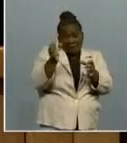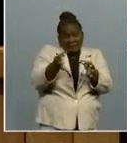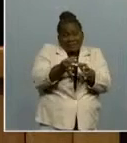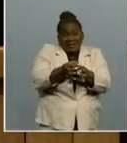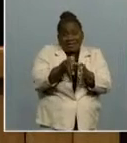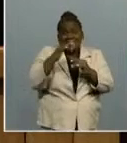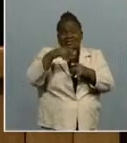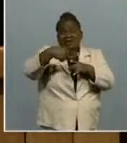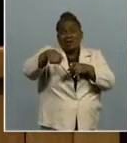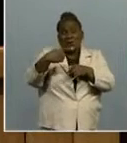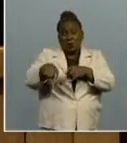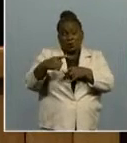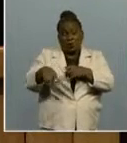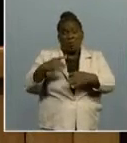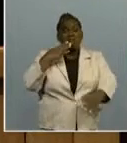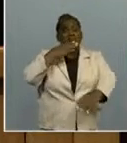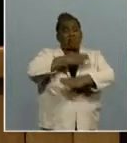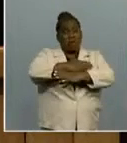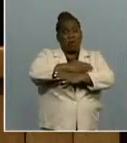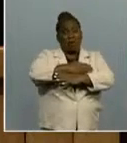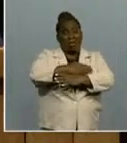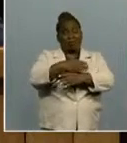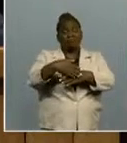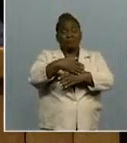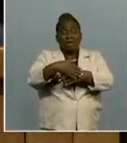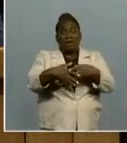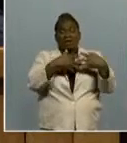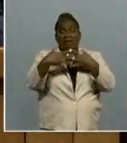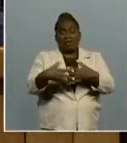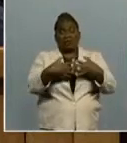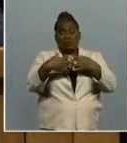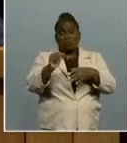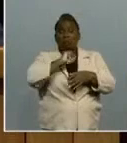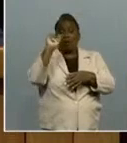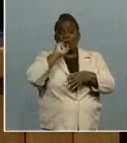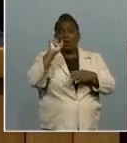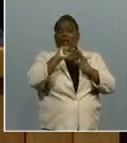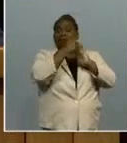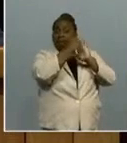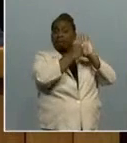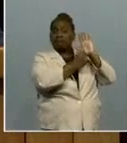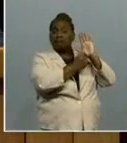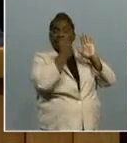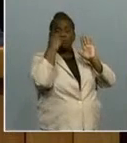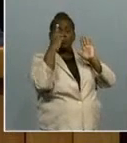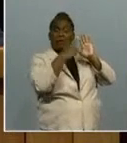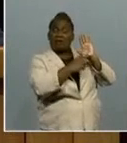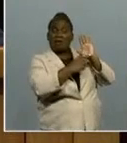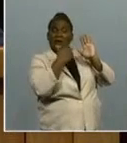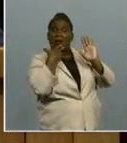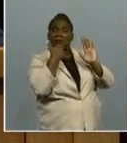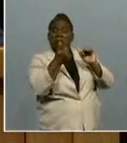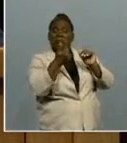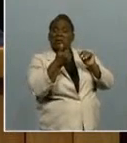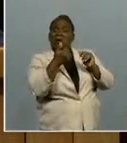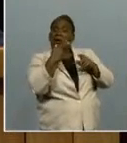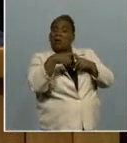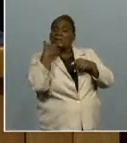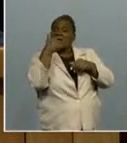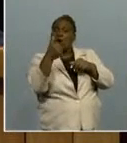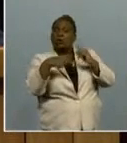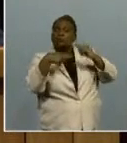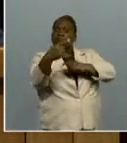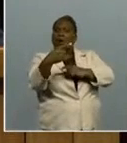asediado y cruelmente bloqueado ha logrado indicadores que presentan un mejor comportamiento que los de muchos países del mundo